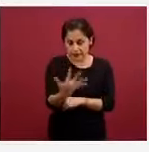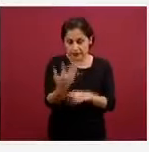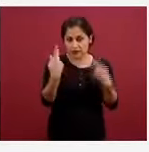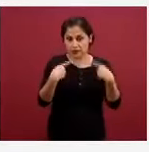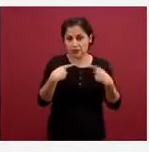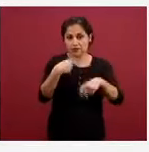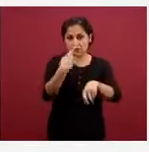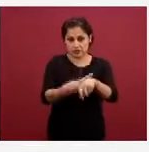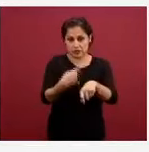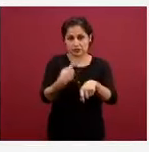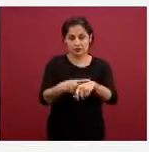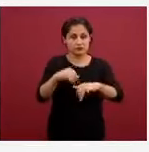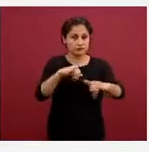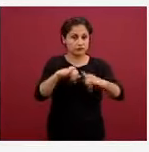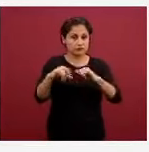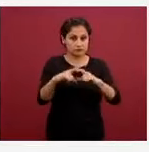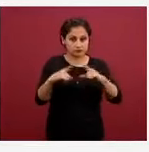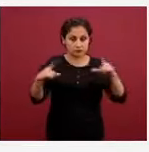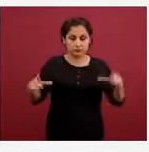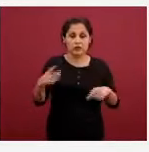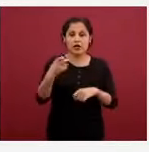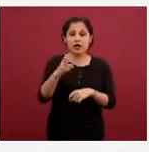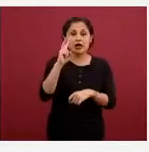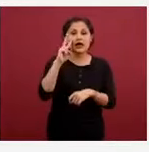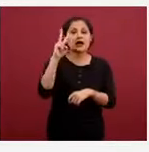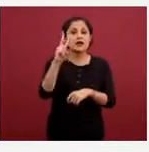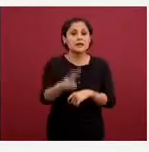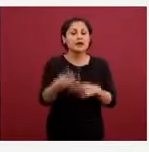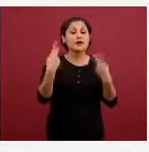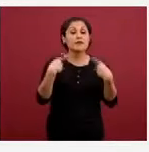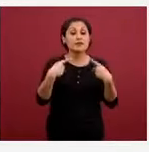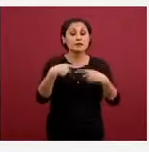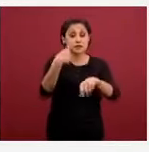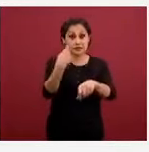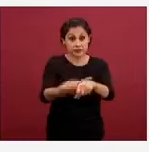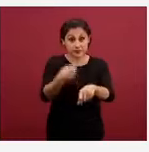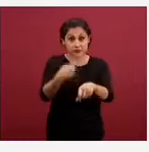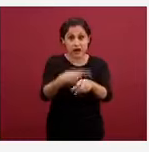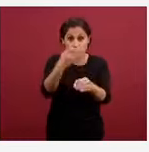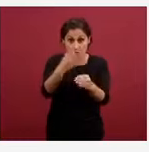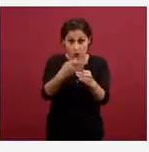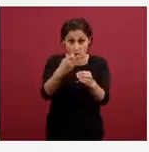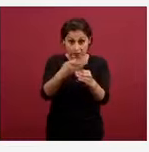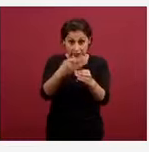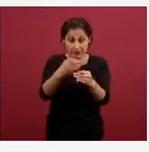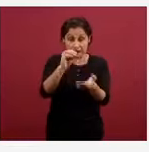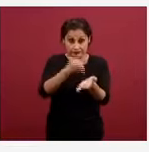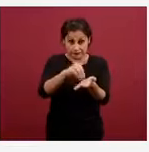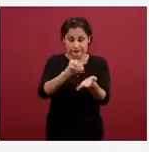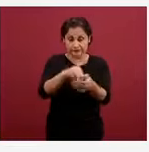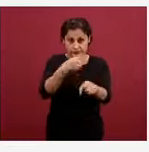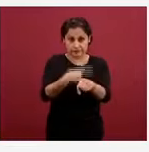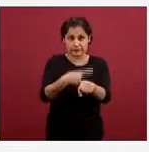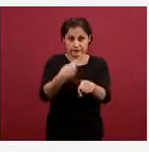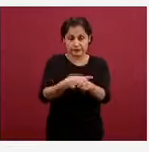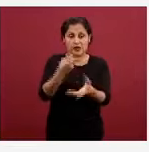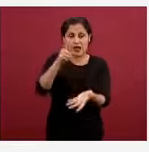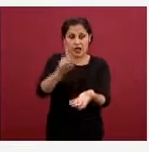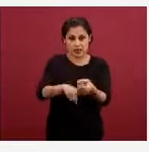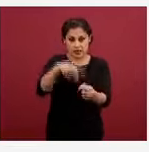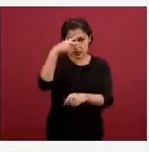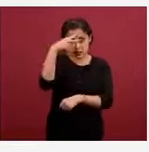tasa de incidencia de la actividad, ¿no?, de lo que se encuentra activo de la epidemia en México. Y bueno, esto